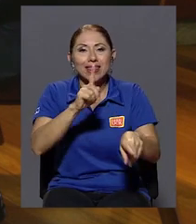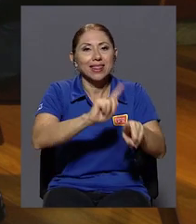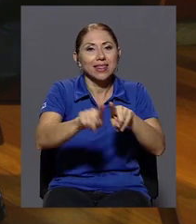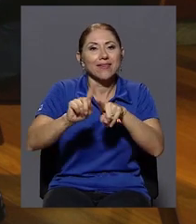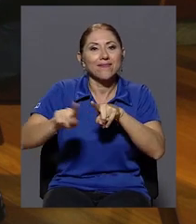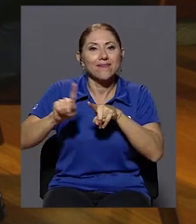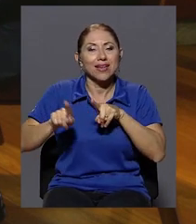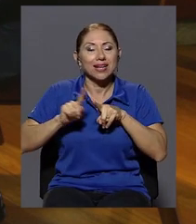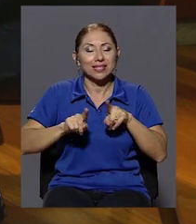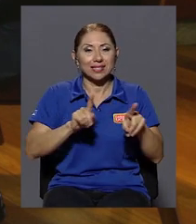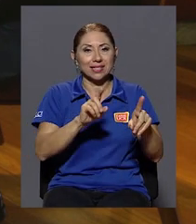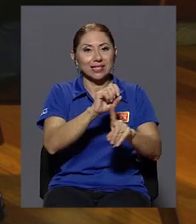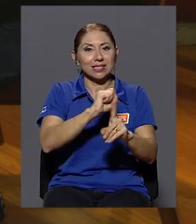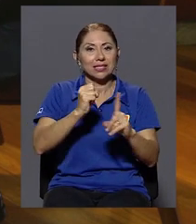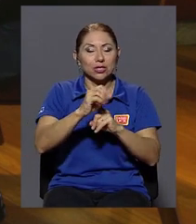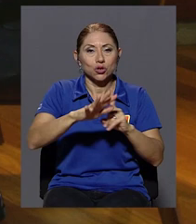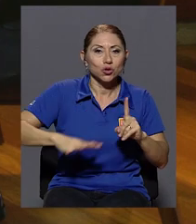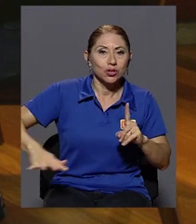de las sociedades